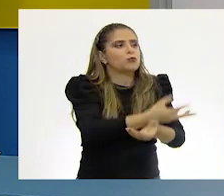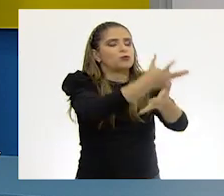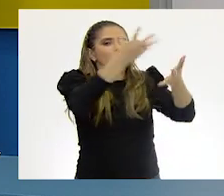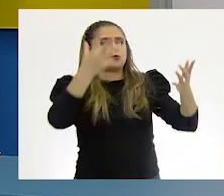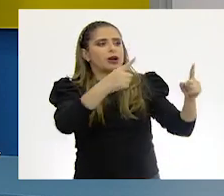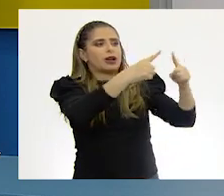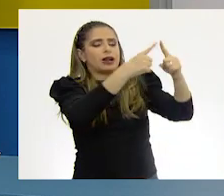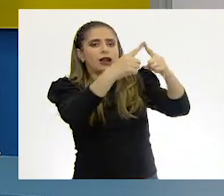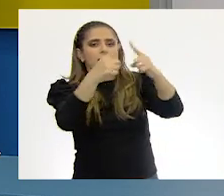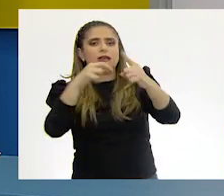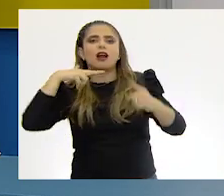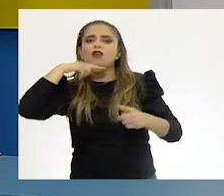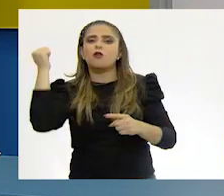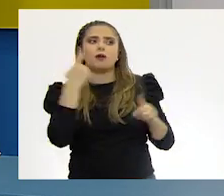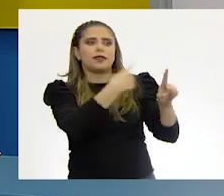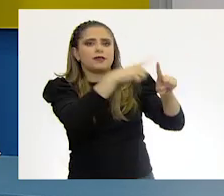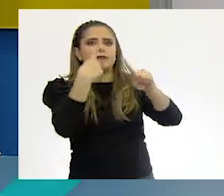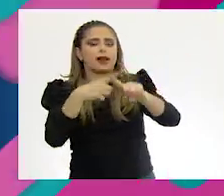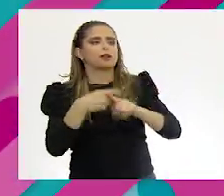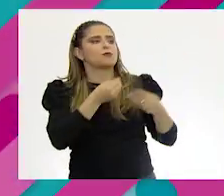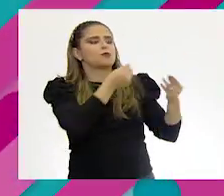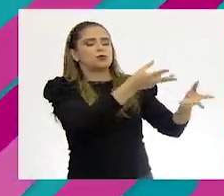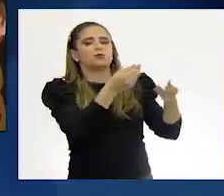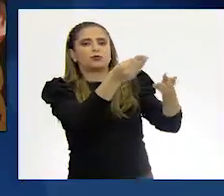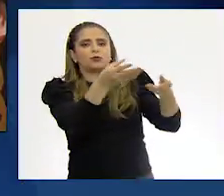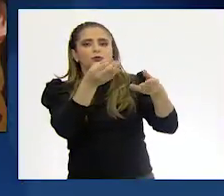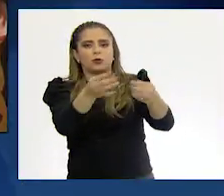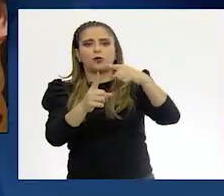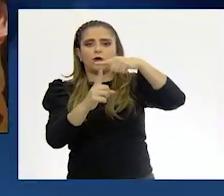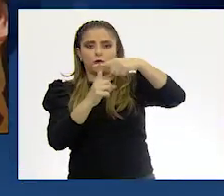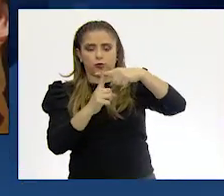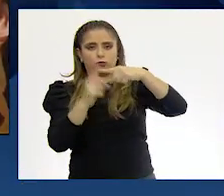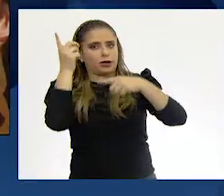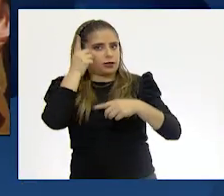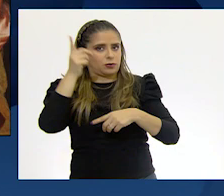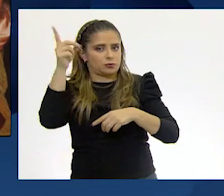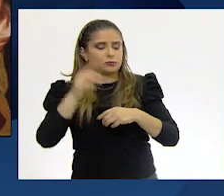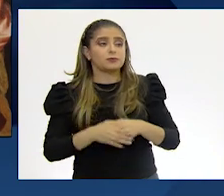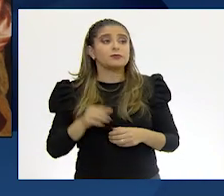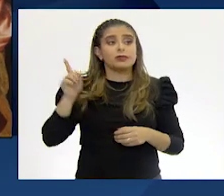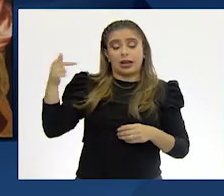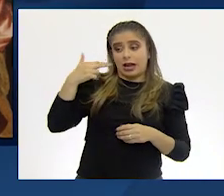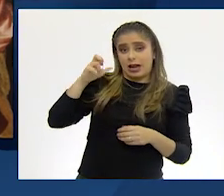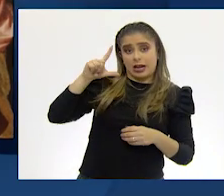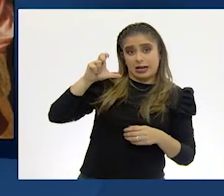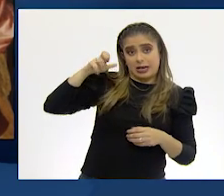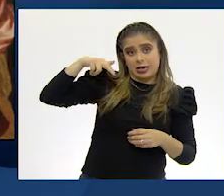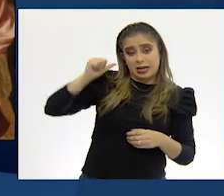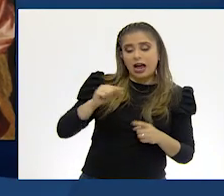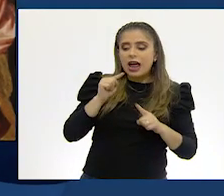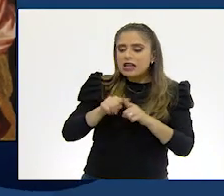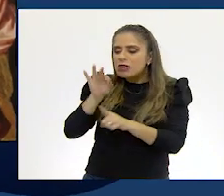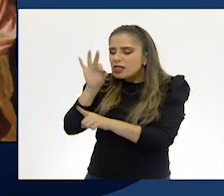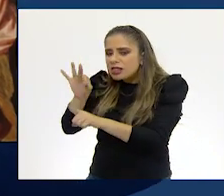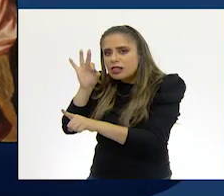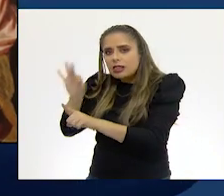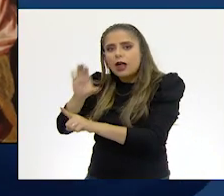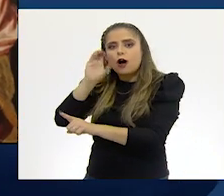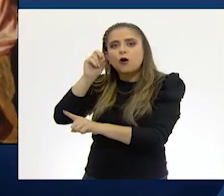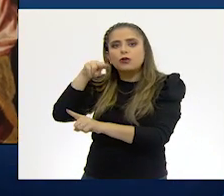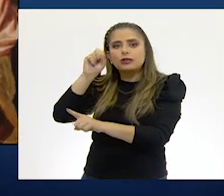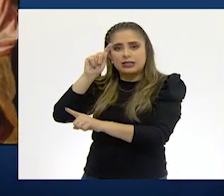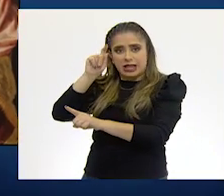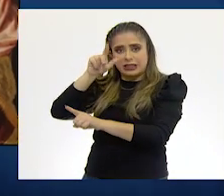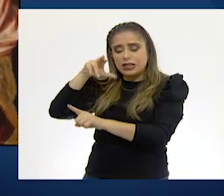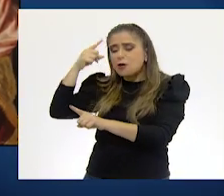romanas. De acuerdo con la historia, Helena influyó en Constantino para que se aceptara el